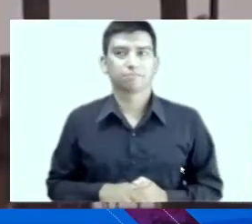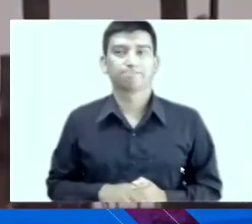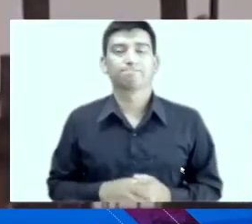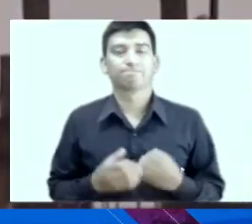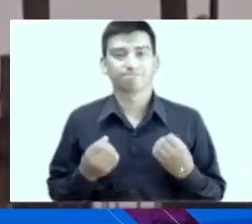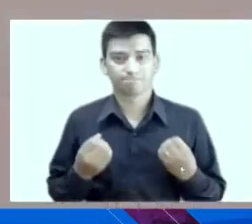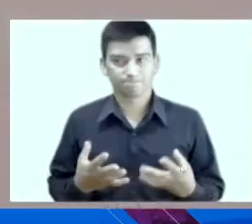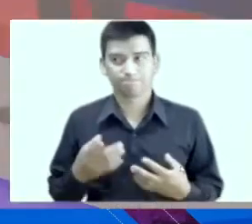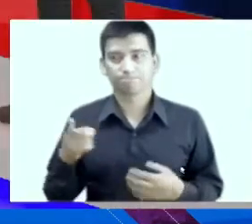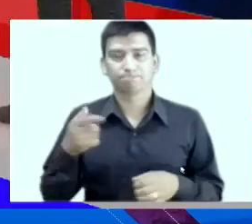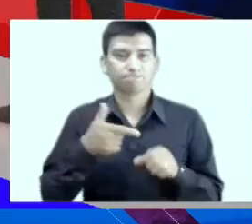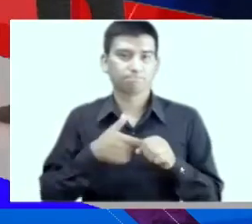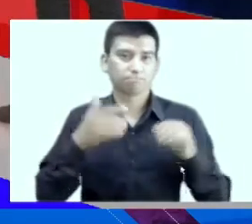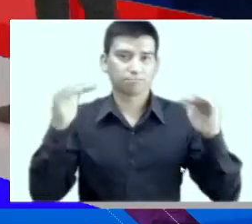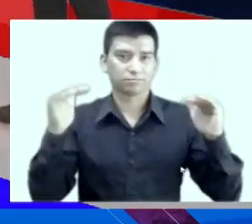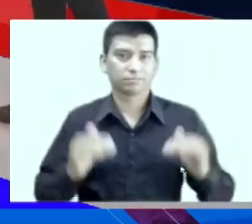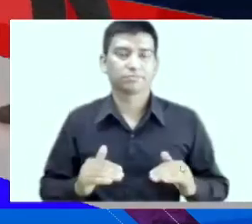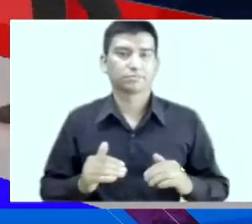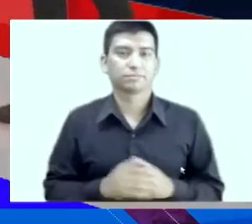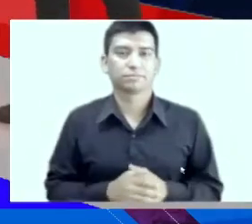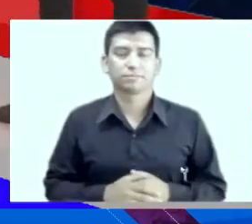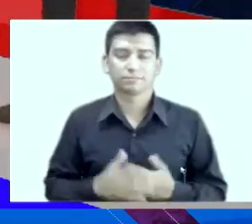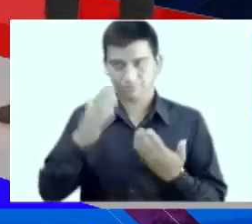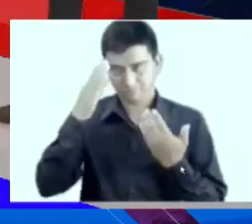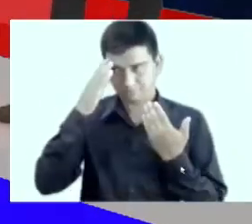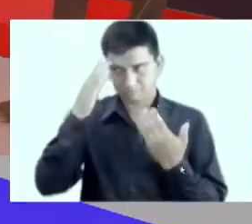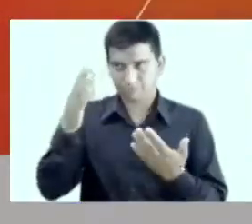la gasolina en el Paraguay. Así es. Nagel Reyes, muchas gracias. A ustedes.